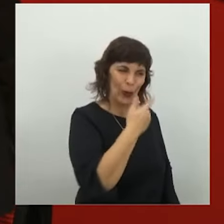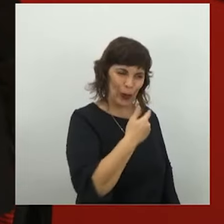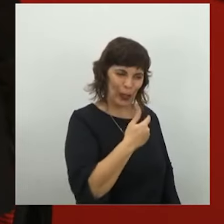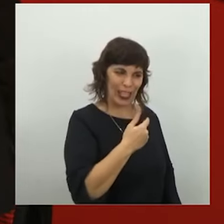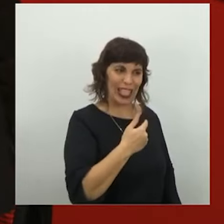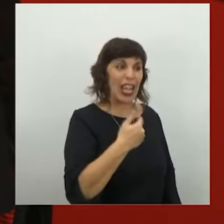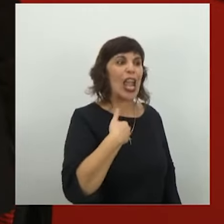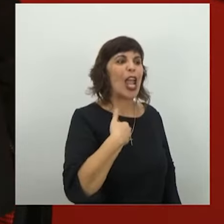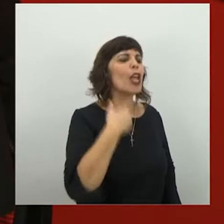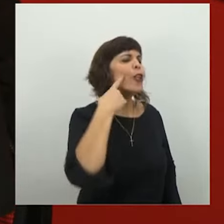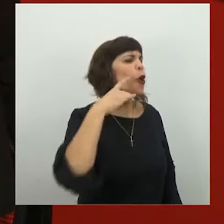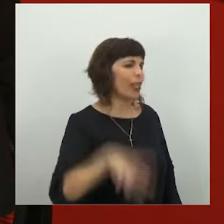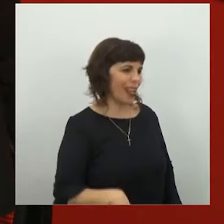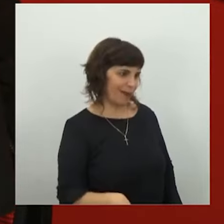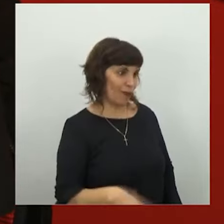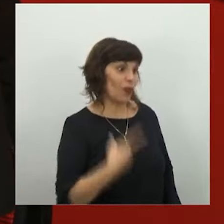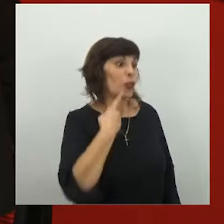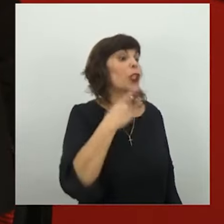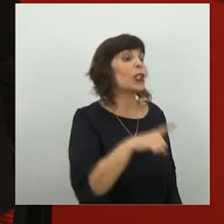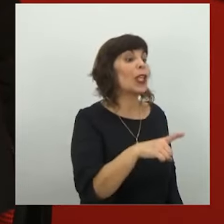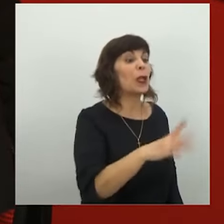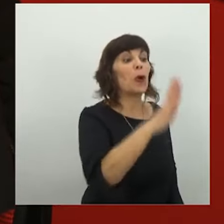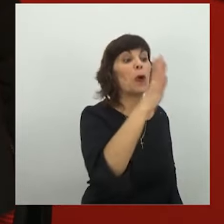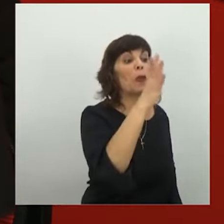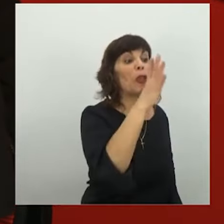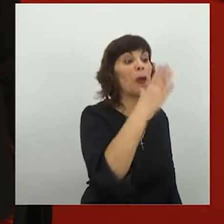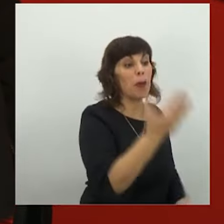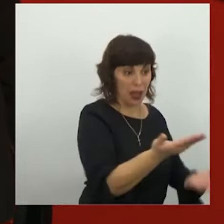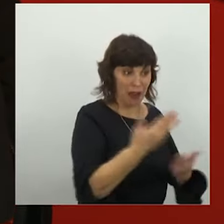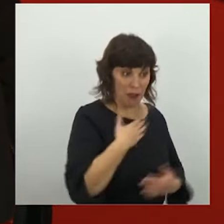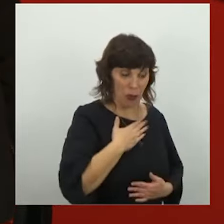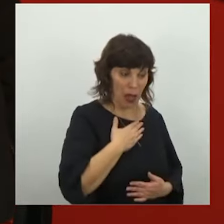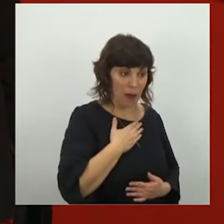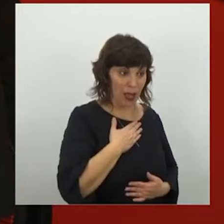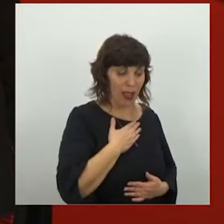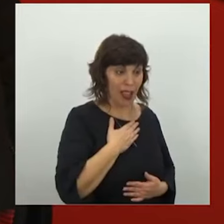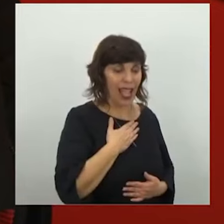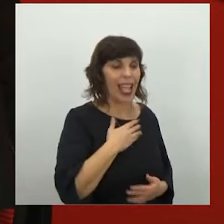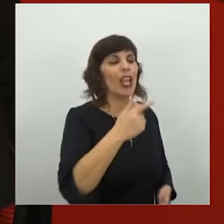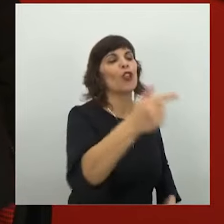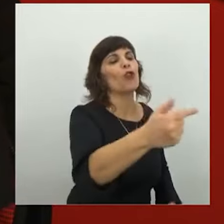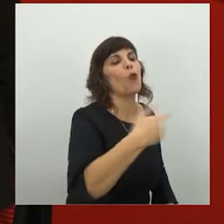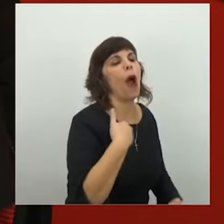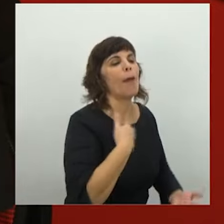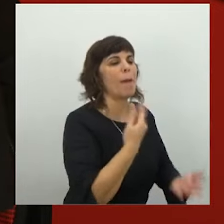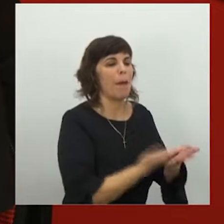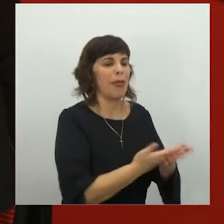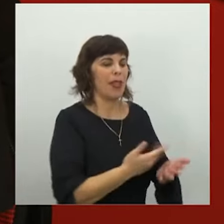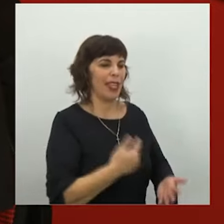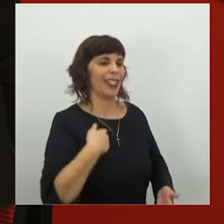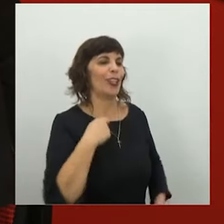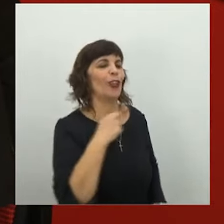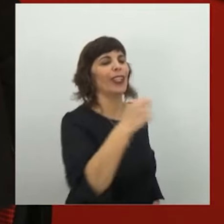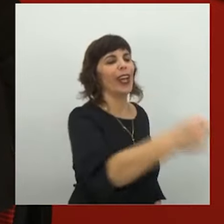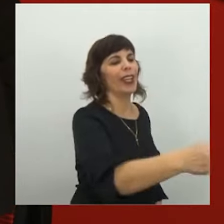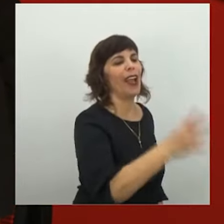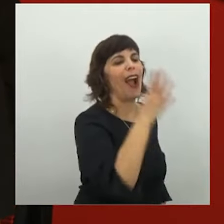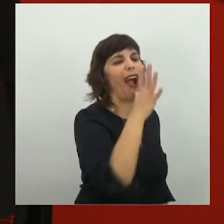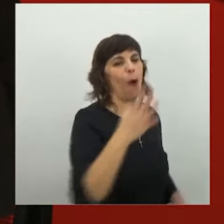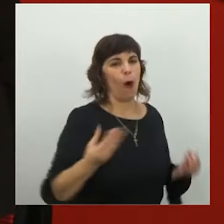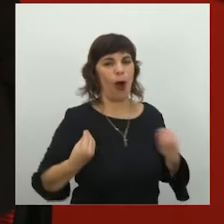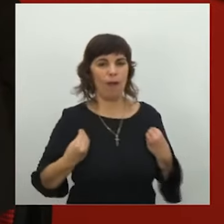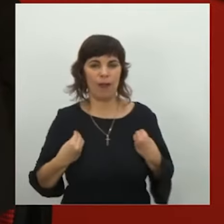dice dame de beber, tú le pedirías y él te daría agua viva. Cuando dice en